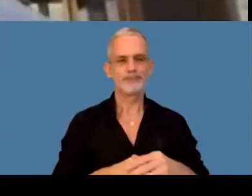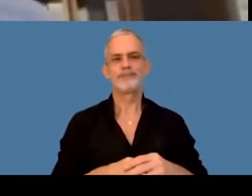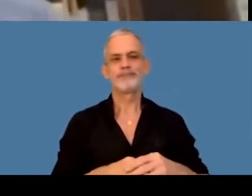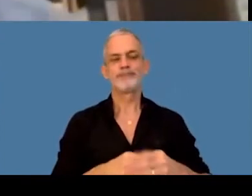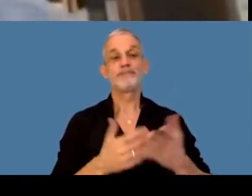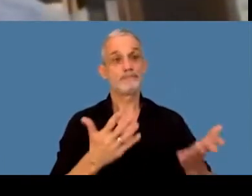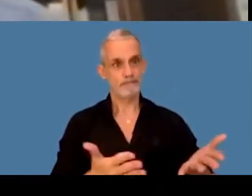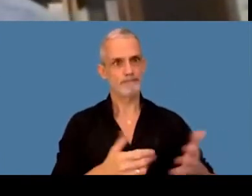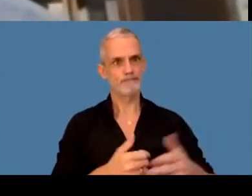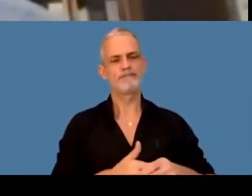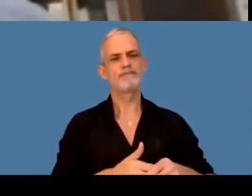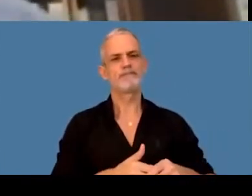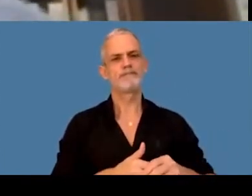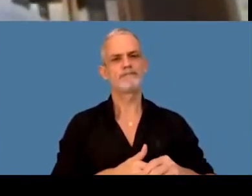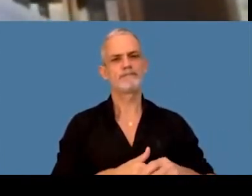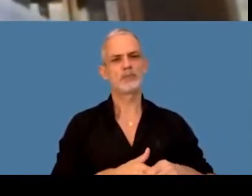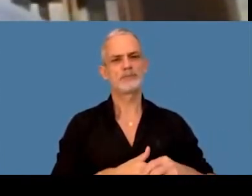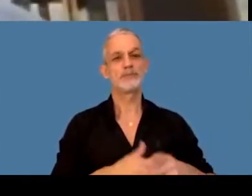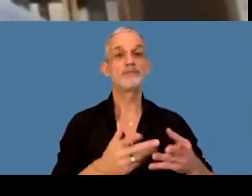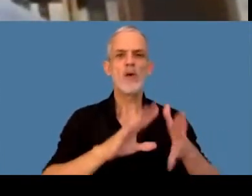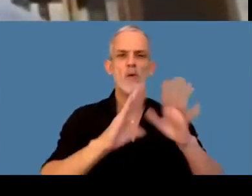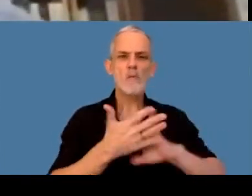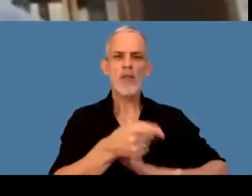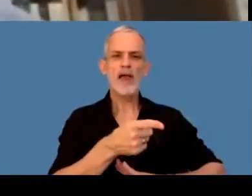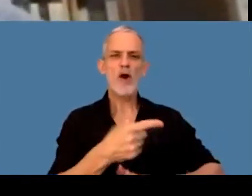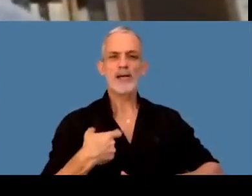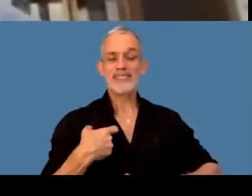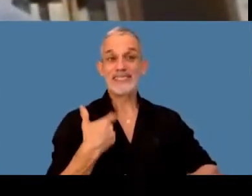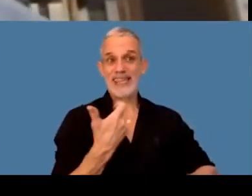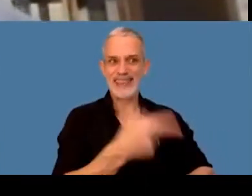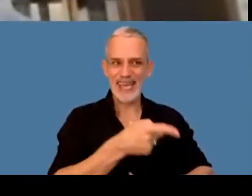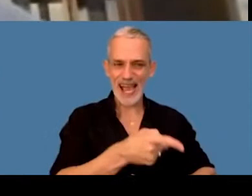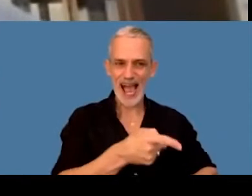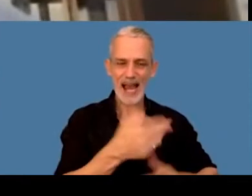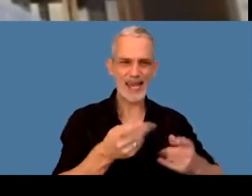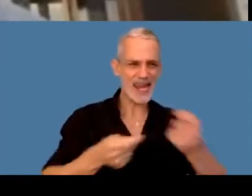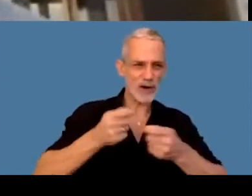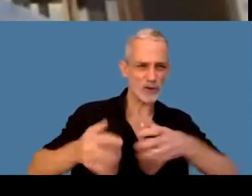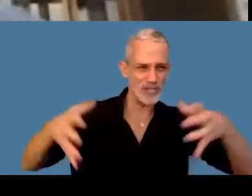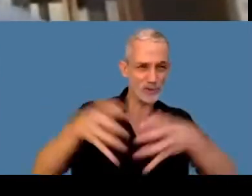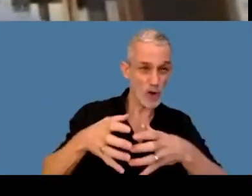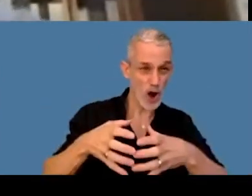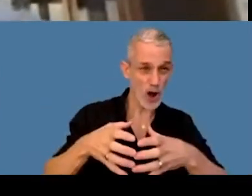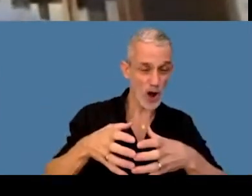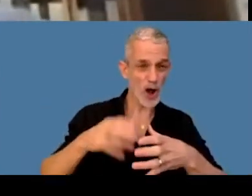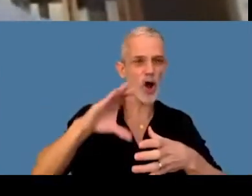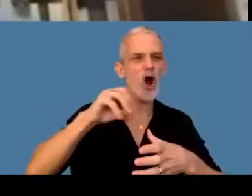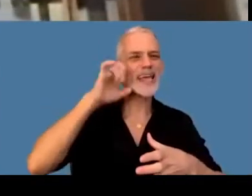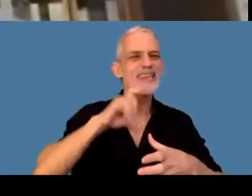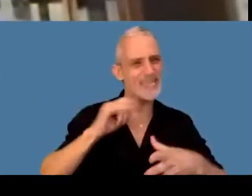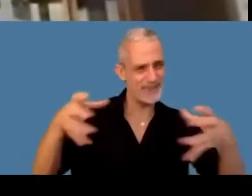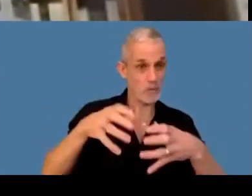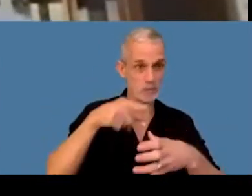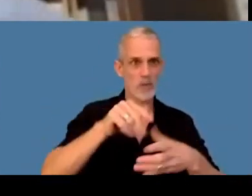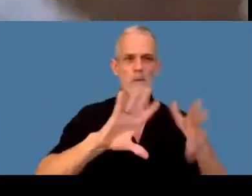Entonces, el modelo sindical, como yo suelo decir, y la negociación colectiva que se proyecta desde ese